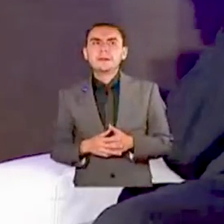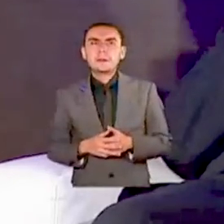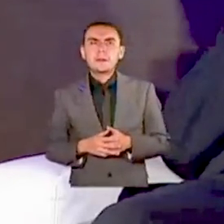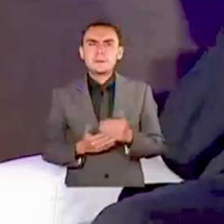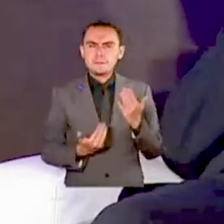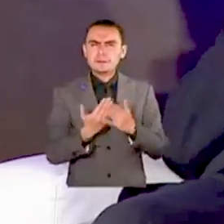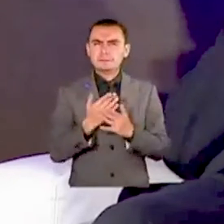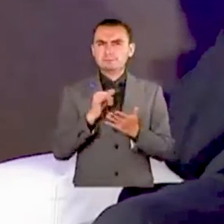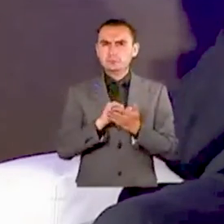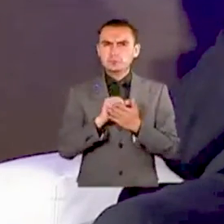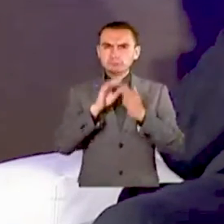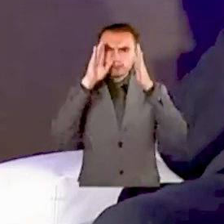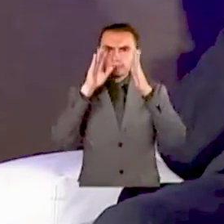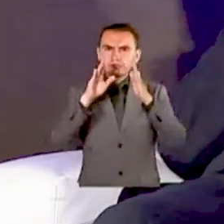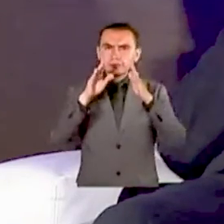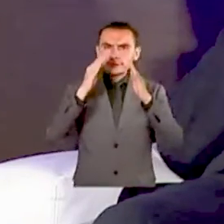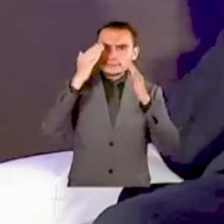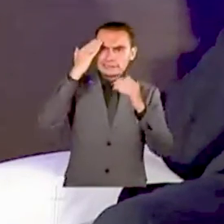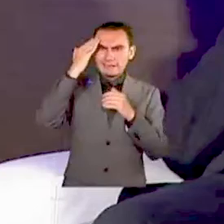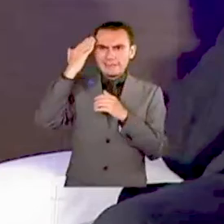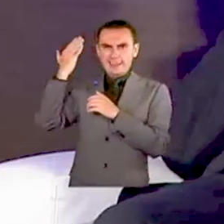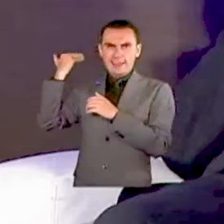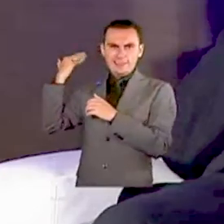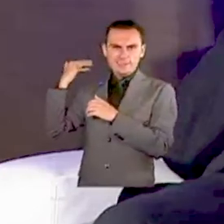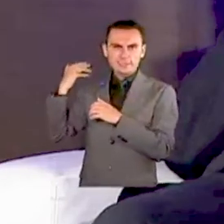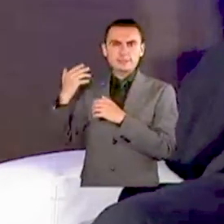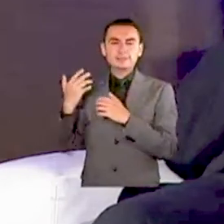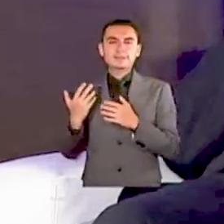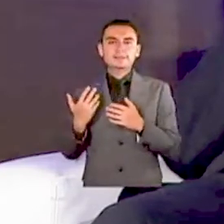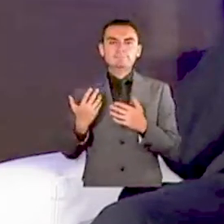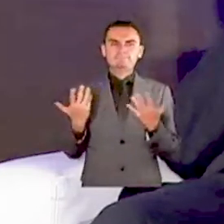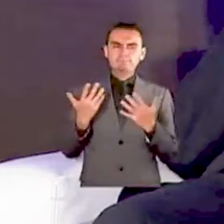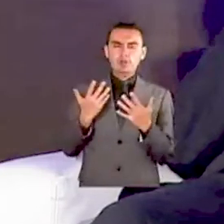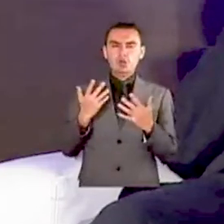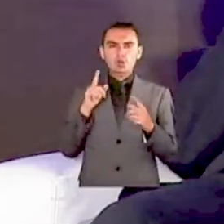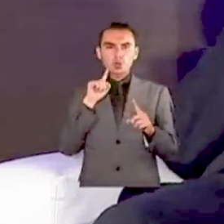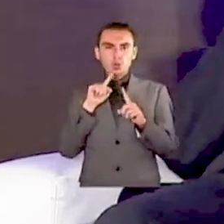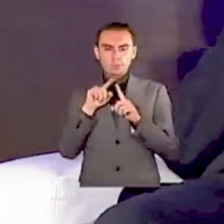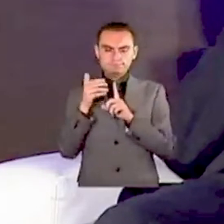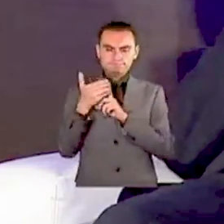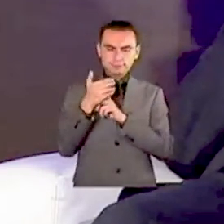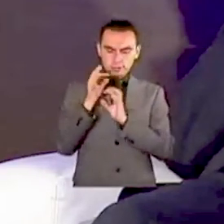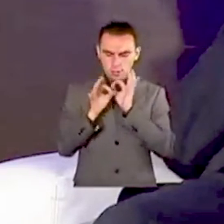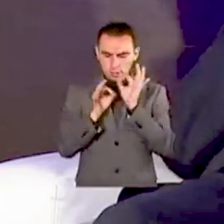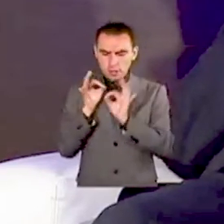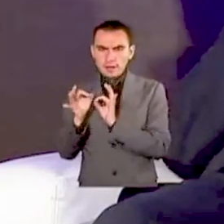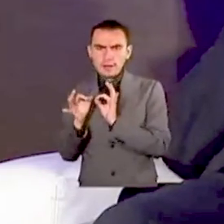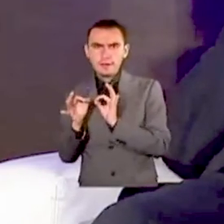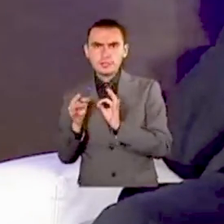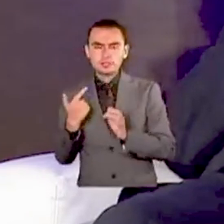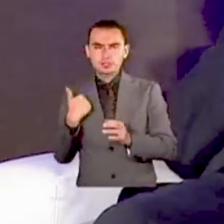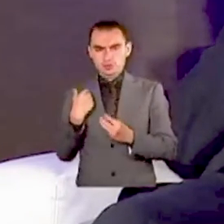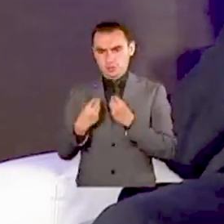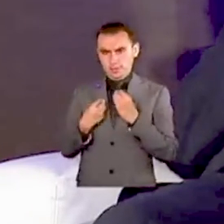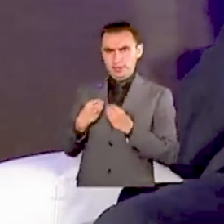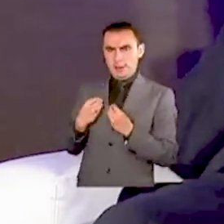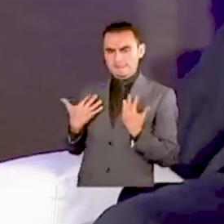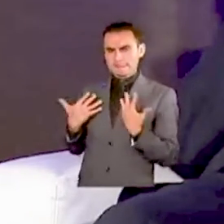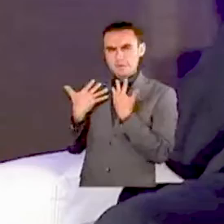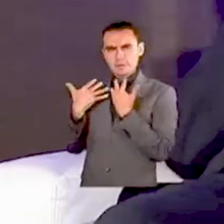atendiendo precisamente sus directrices, el énfasis en la protección para las víctimas, pasa de tener un